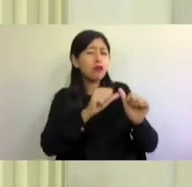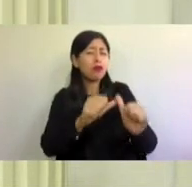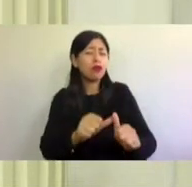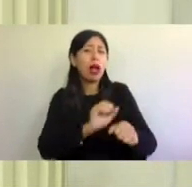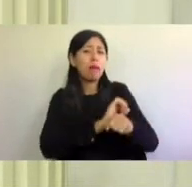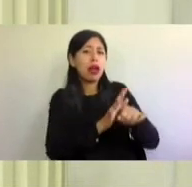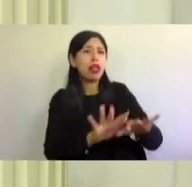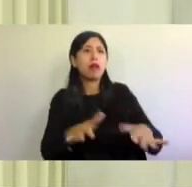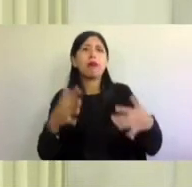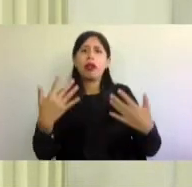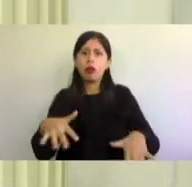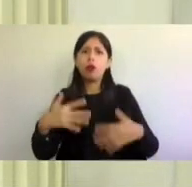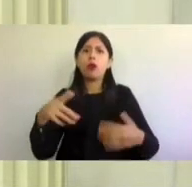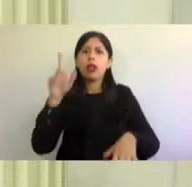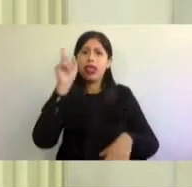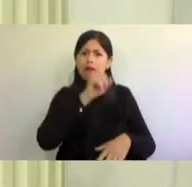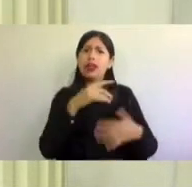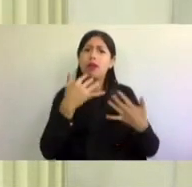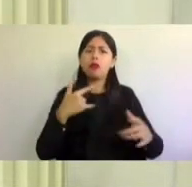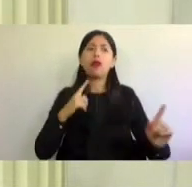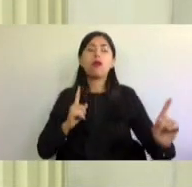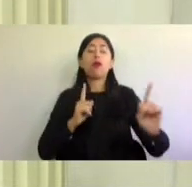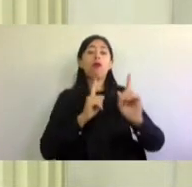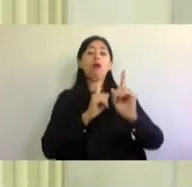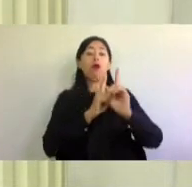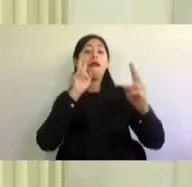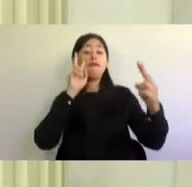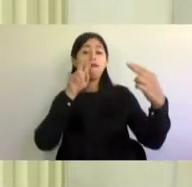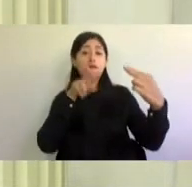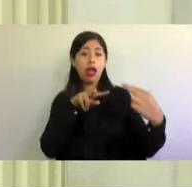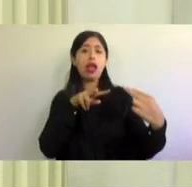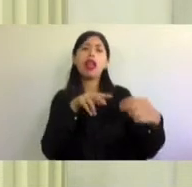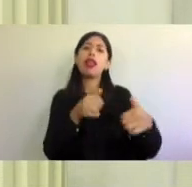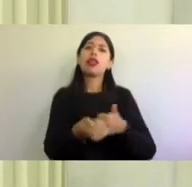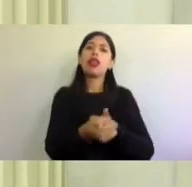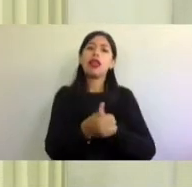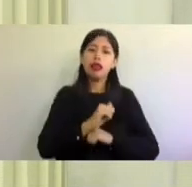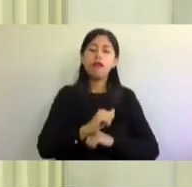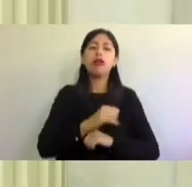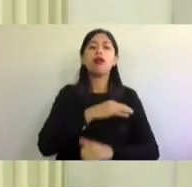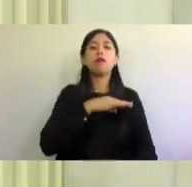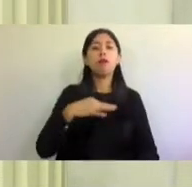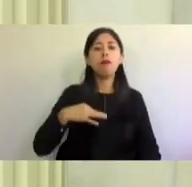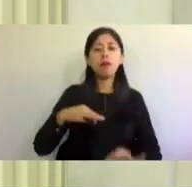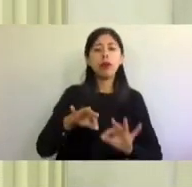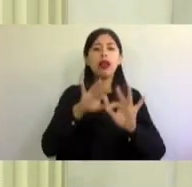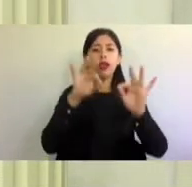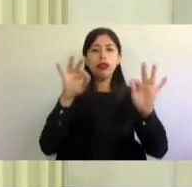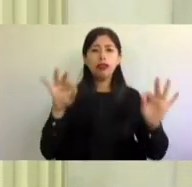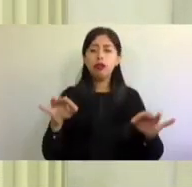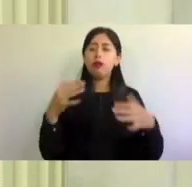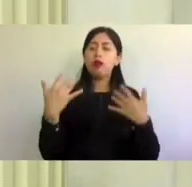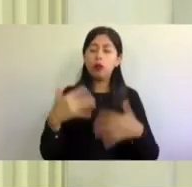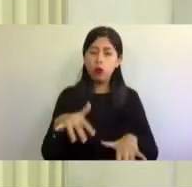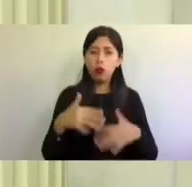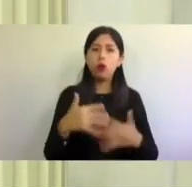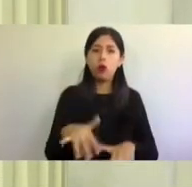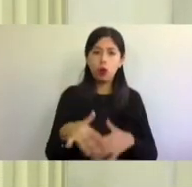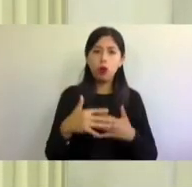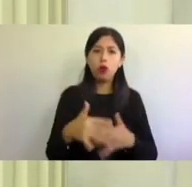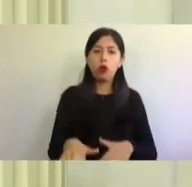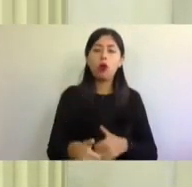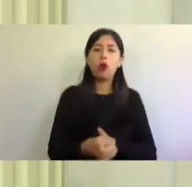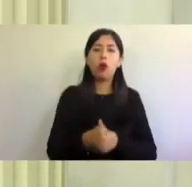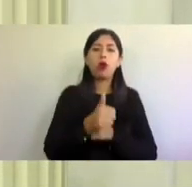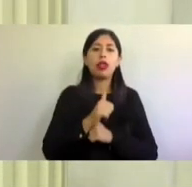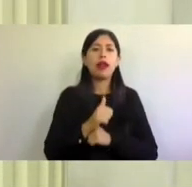difícil también hace volvernos a ver y el desafío que ahí tiene nuestro ministro de educación ha sido tremendo y que tiene que ver con mucha escucha